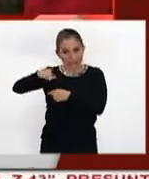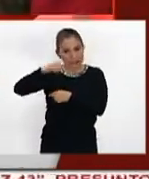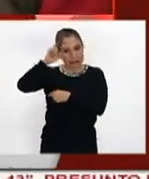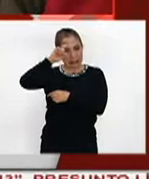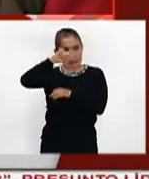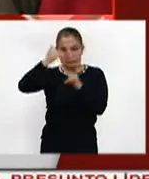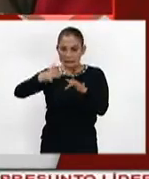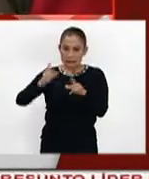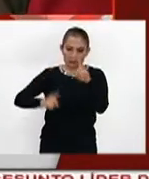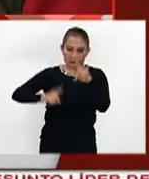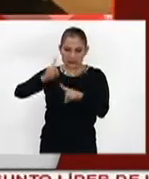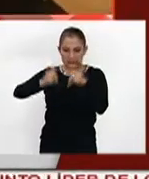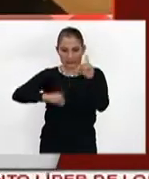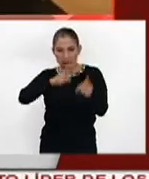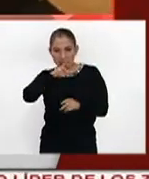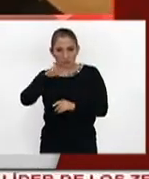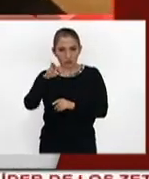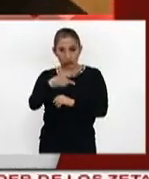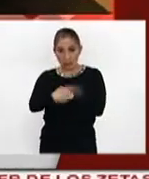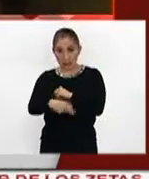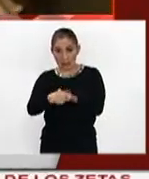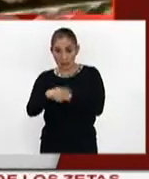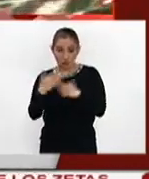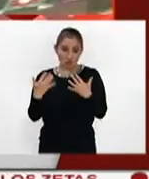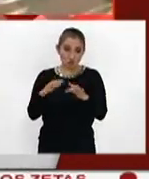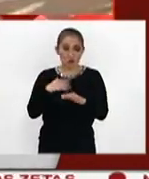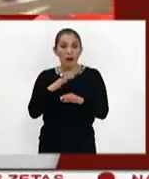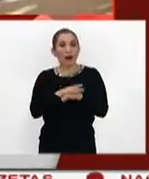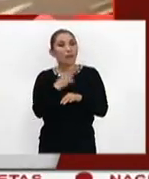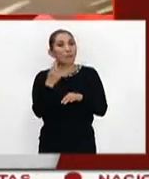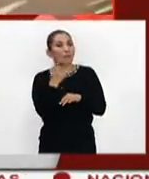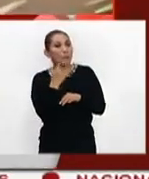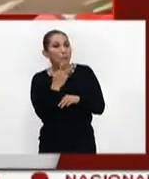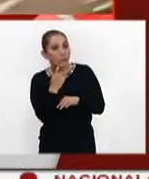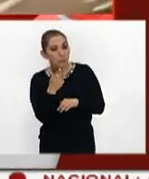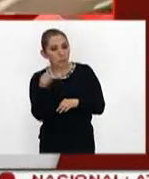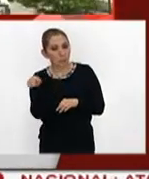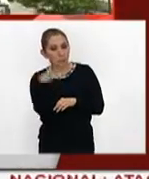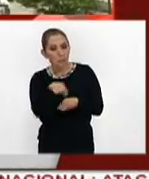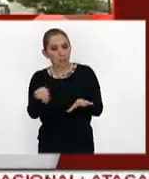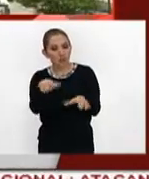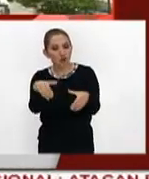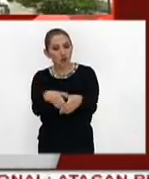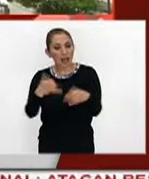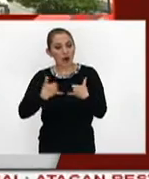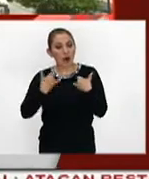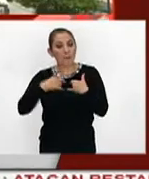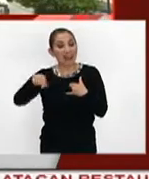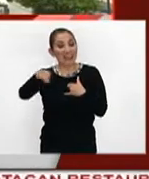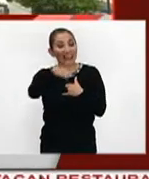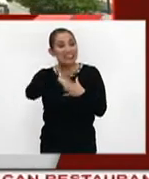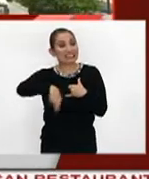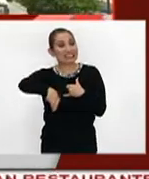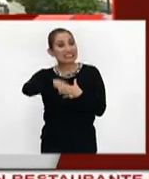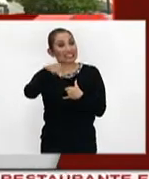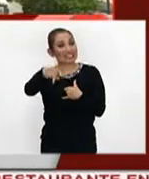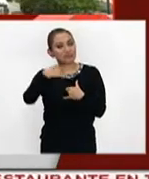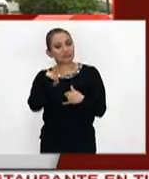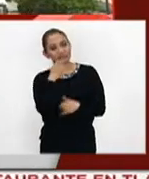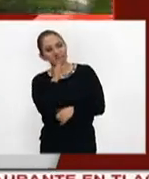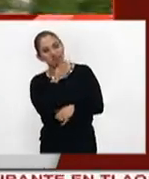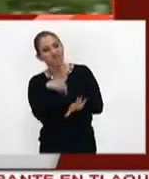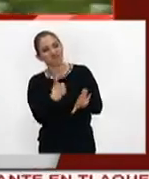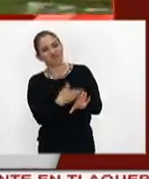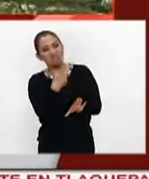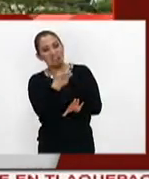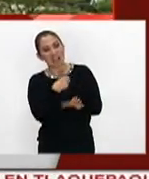poco todavía indeciso, los resultados. Riesgoso. Sí, claro, porque principalmente las juventudes socialdemócratas están en